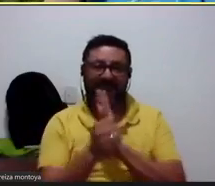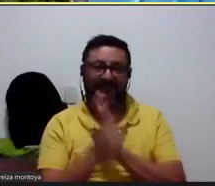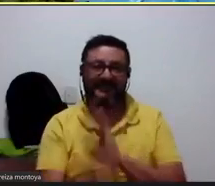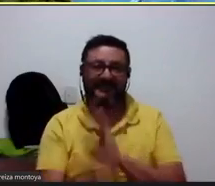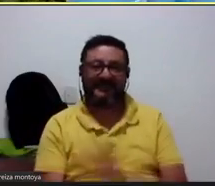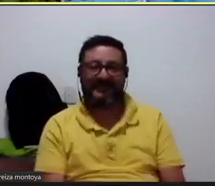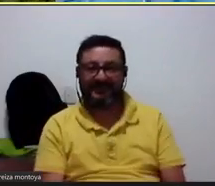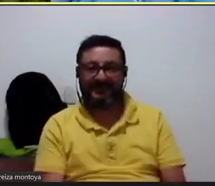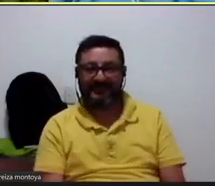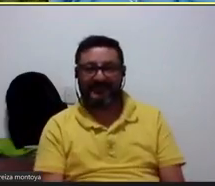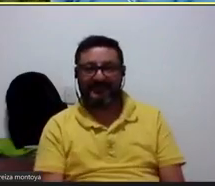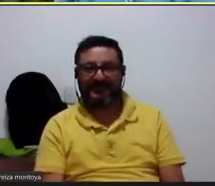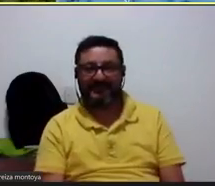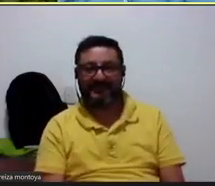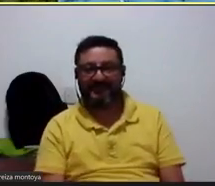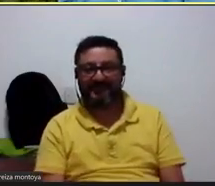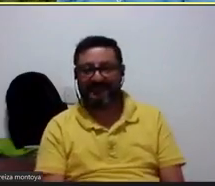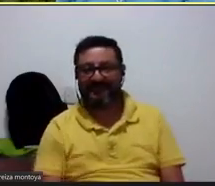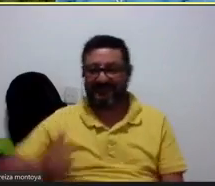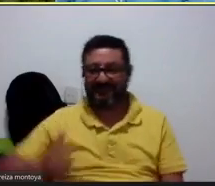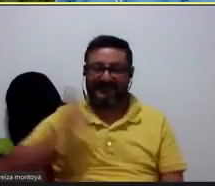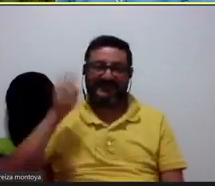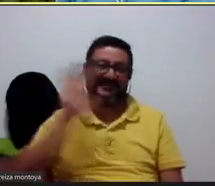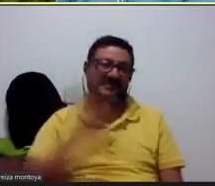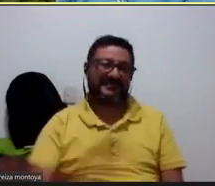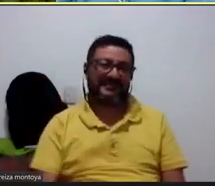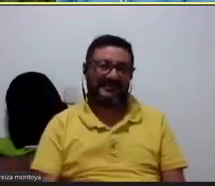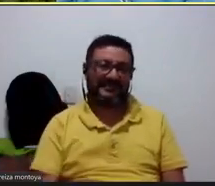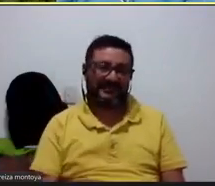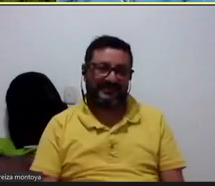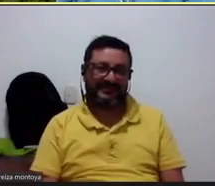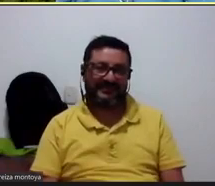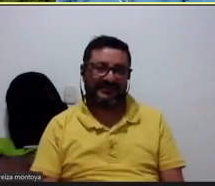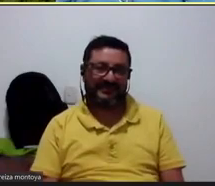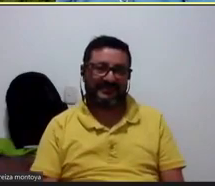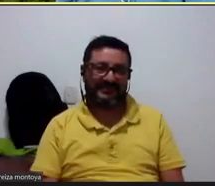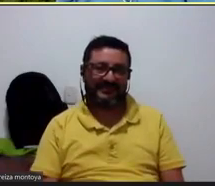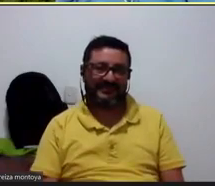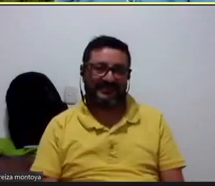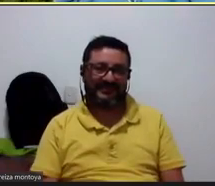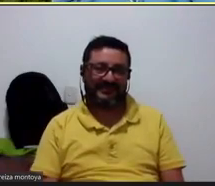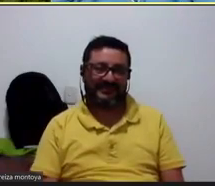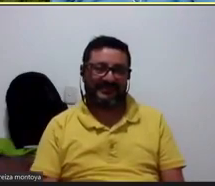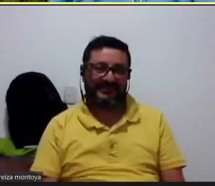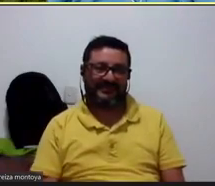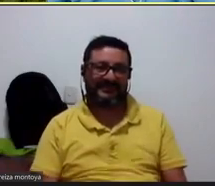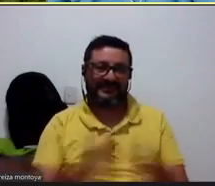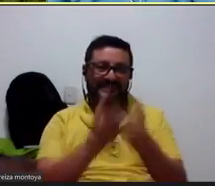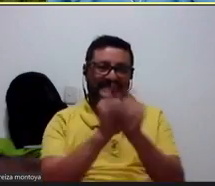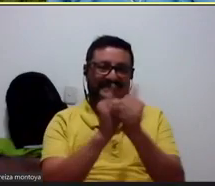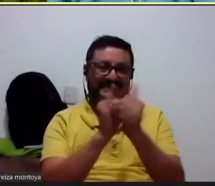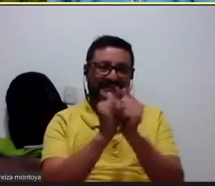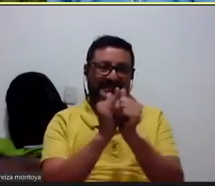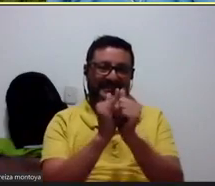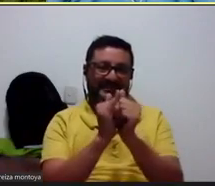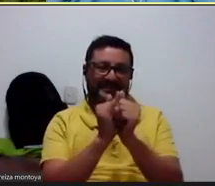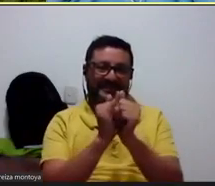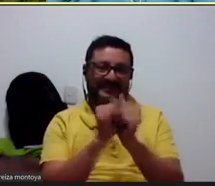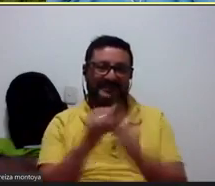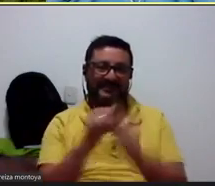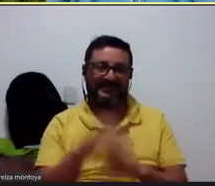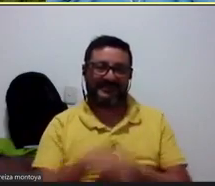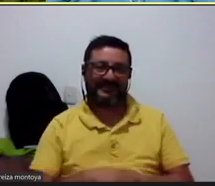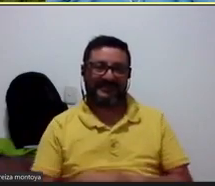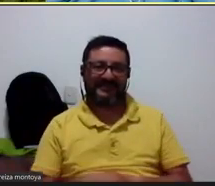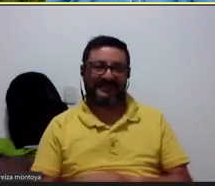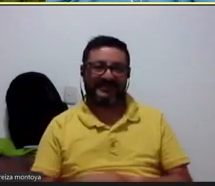Entonces aproveche, porque usted pertenece a Envigado, el Inder Envigado Esta semana estuvimos